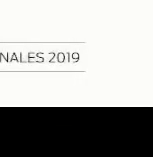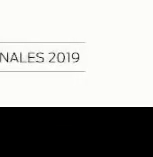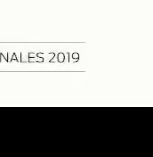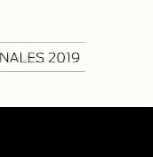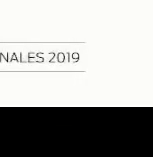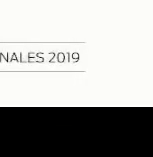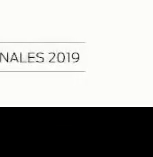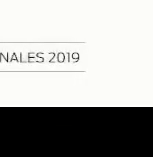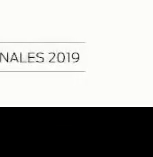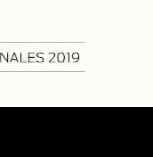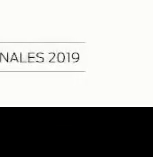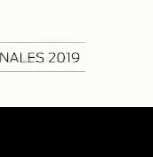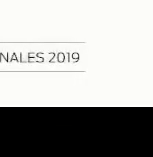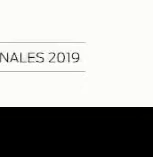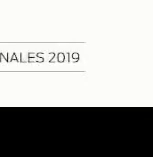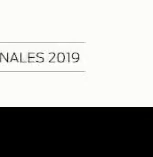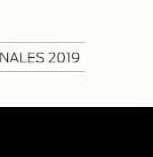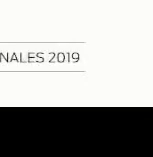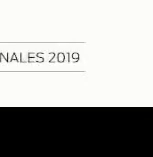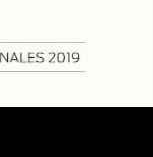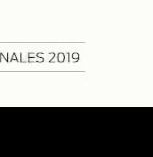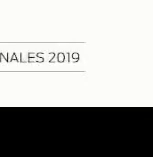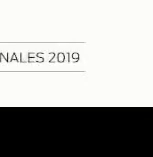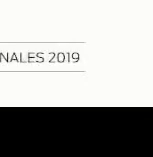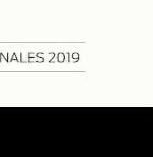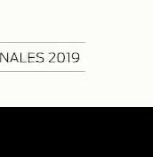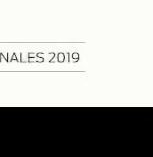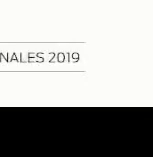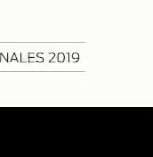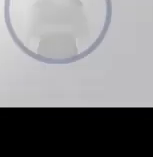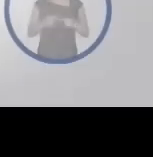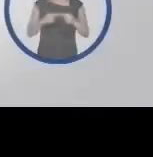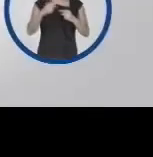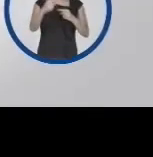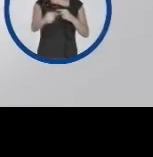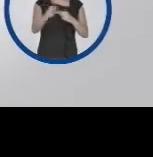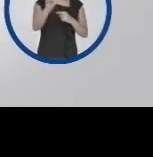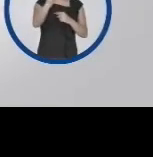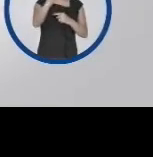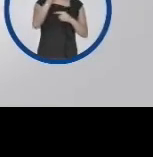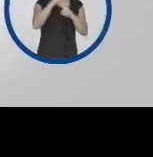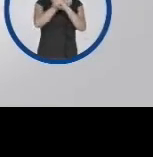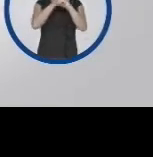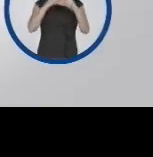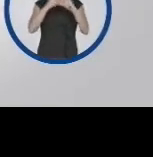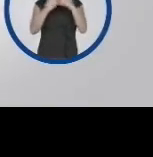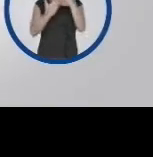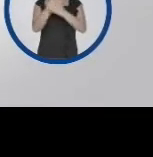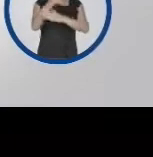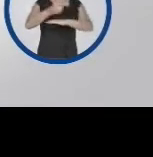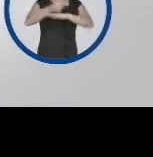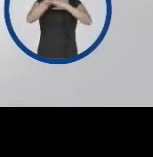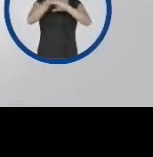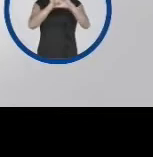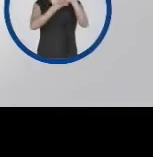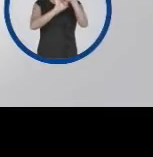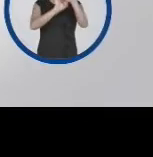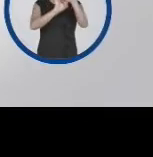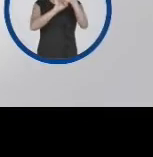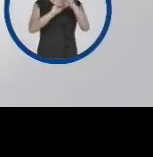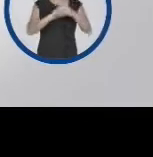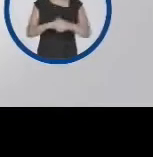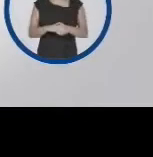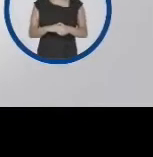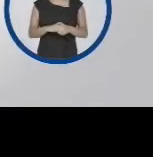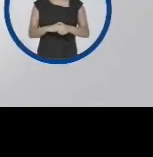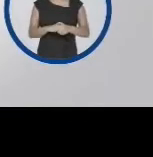número 0347. CNE. Elecciones Seccionales 2019. Este 24 de marzo elegimos consejeras y consejeros del Consejo